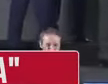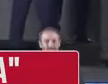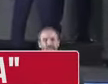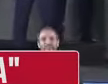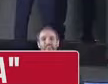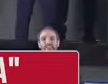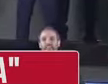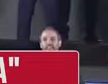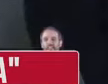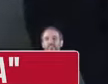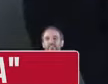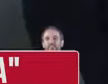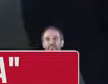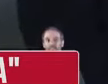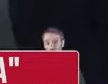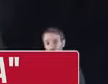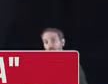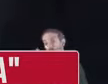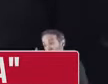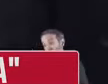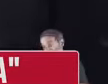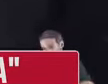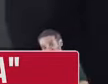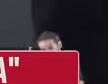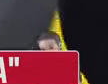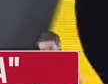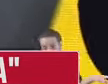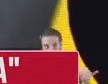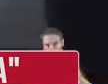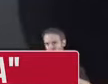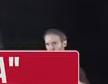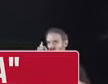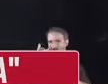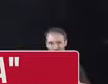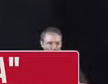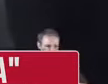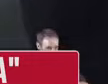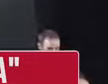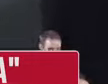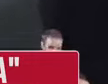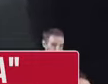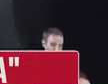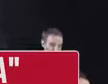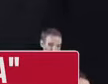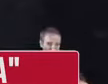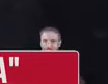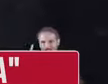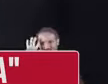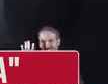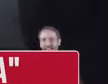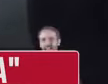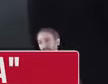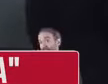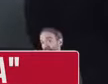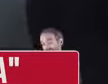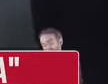la florencia y la abuela de los cuentos de los chicos no me lo van a creer porque además es